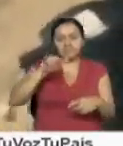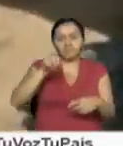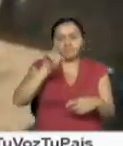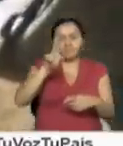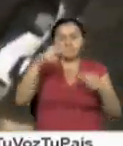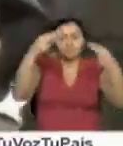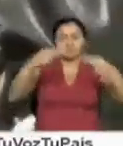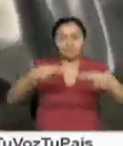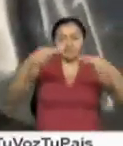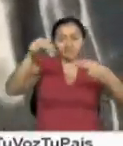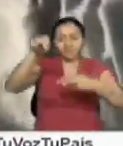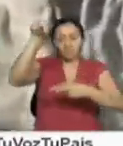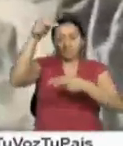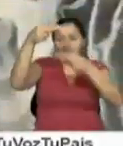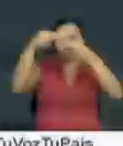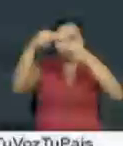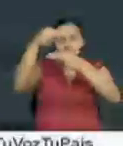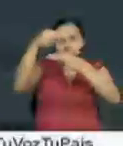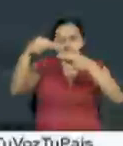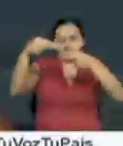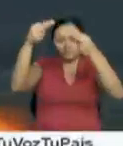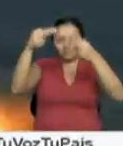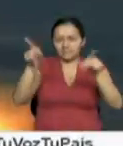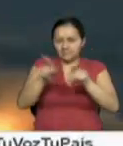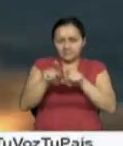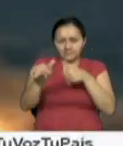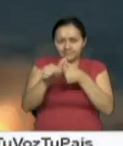frontera con Corea del Norte.